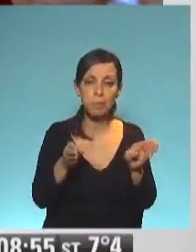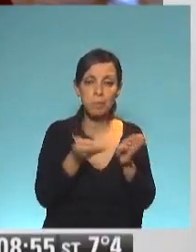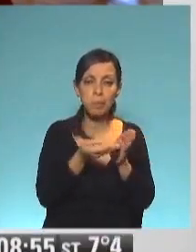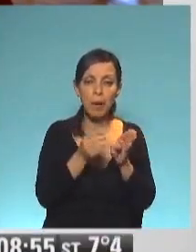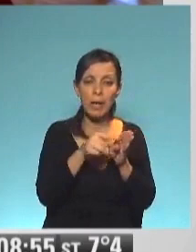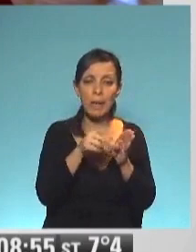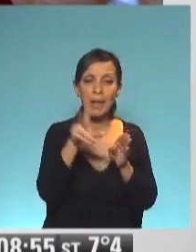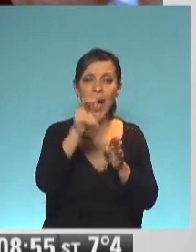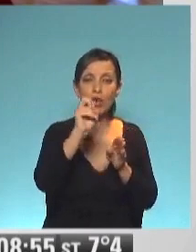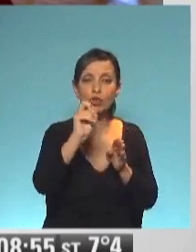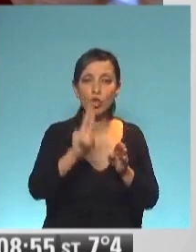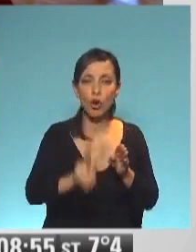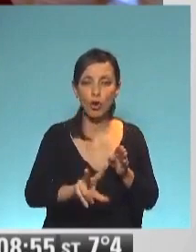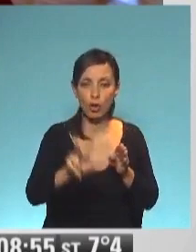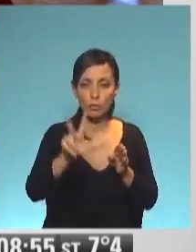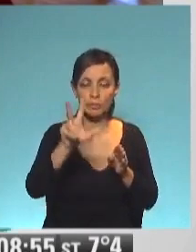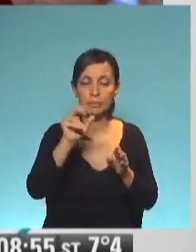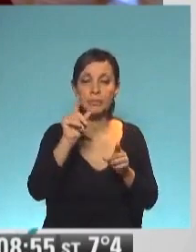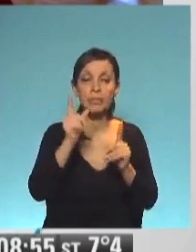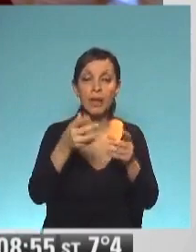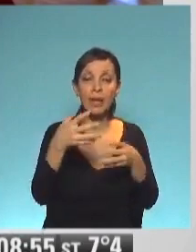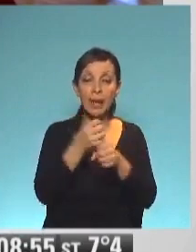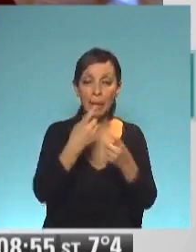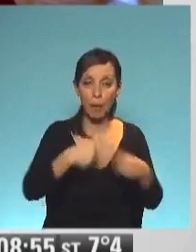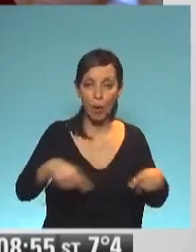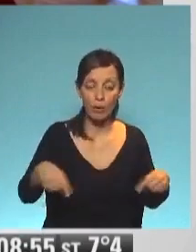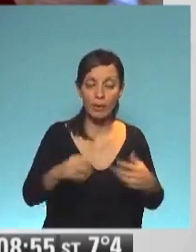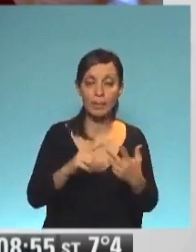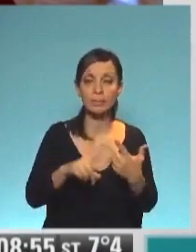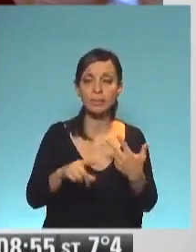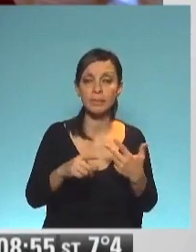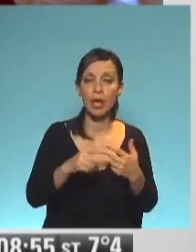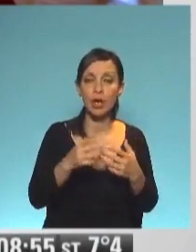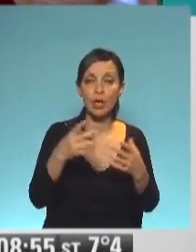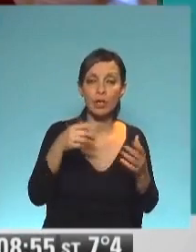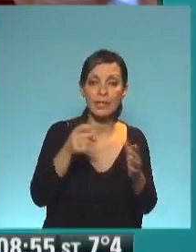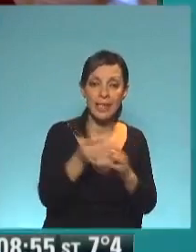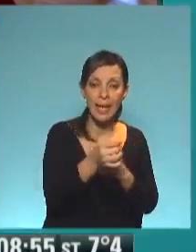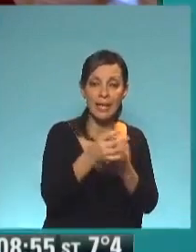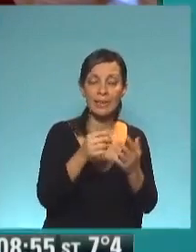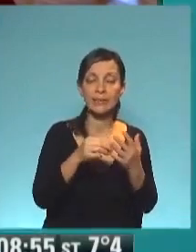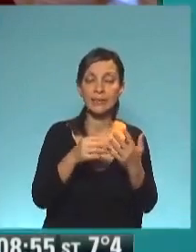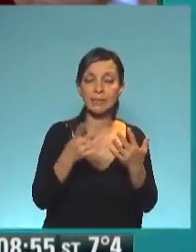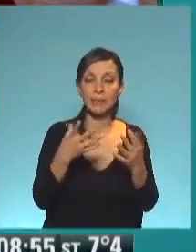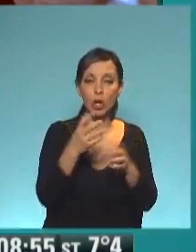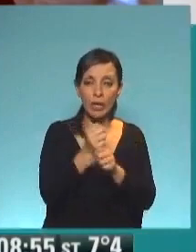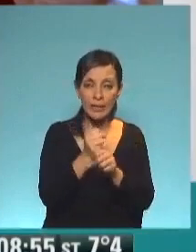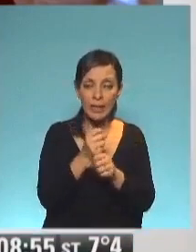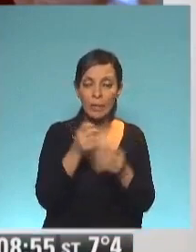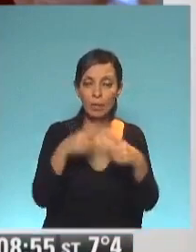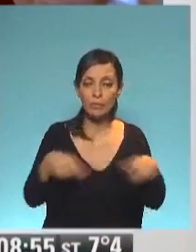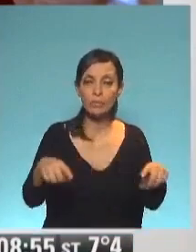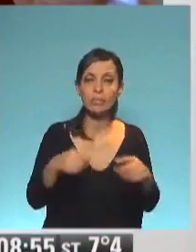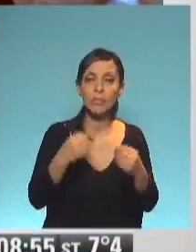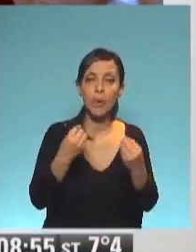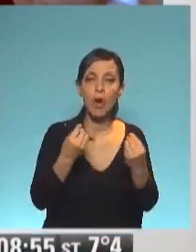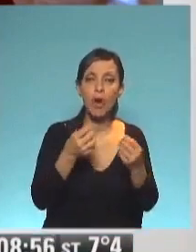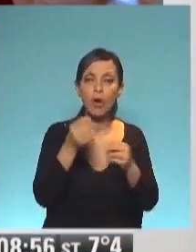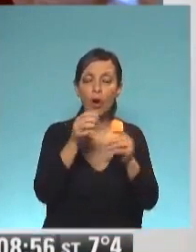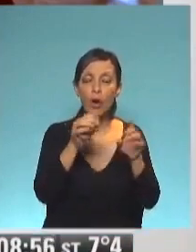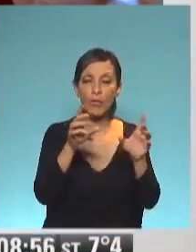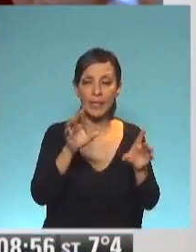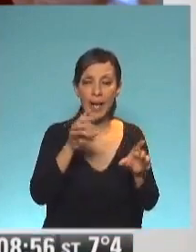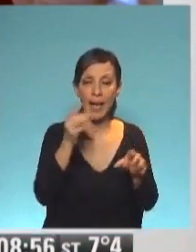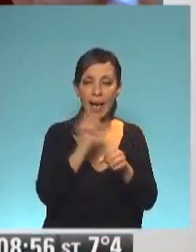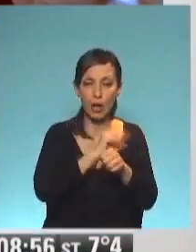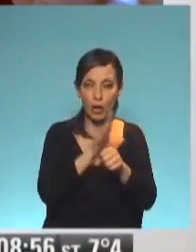de telas, estamos hablando de transporte público, trenes, colectivos, desinfectantes anti-COVID. Cuando hablamos anti-COVID decimos,